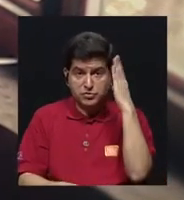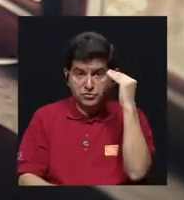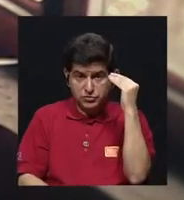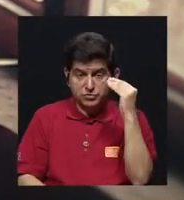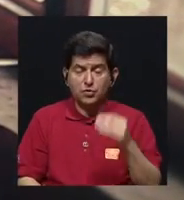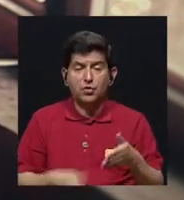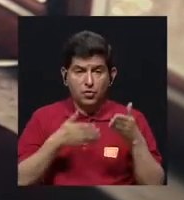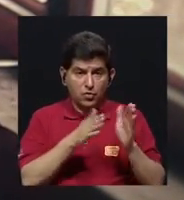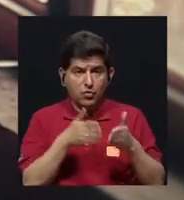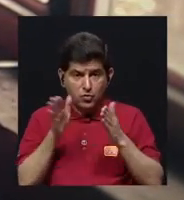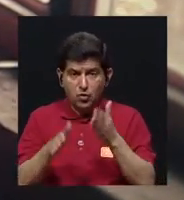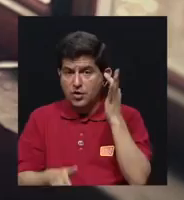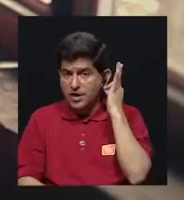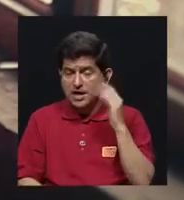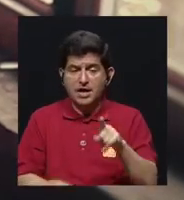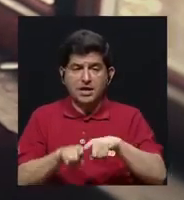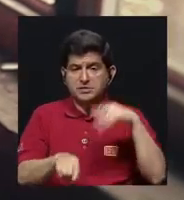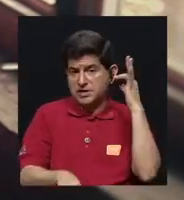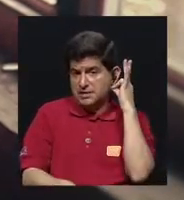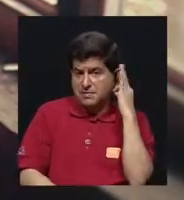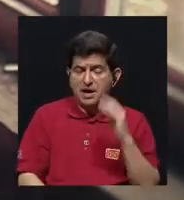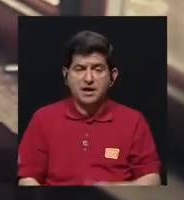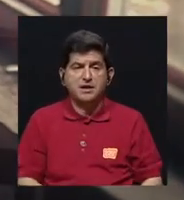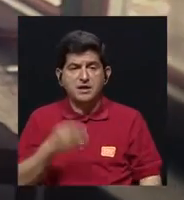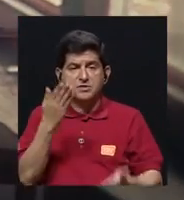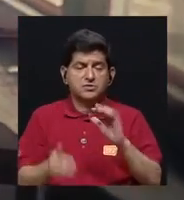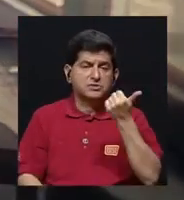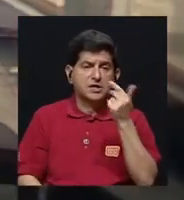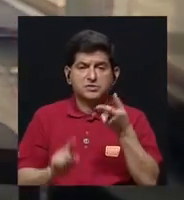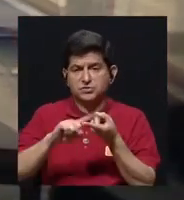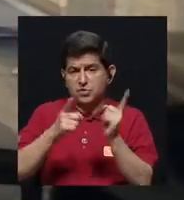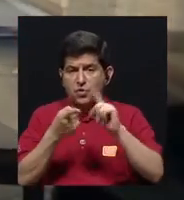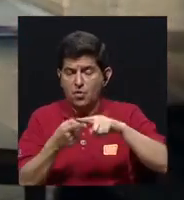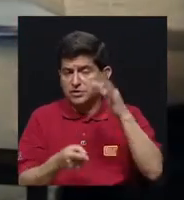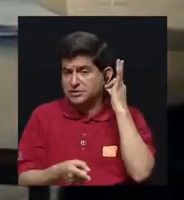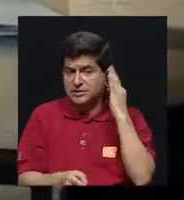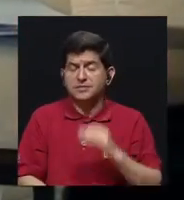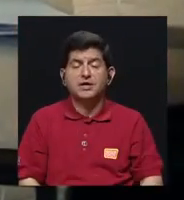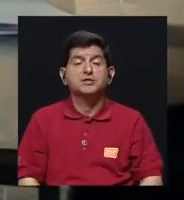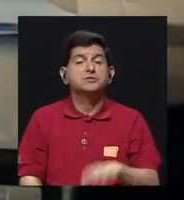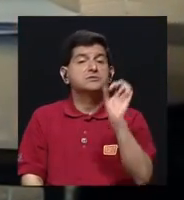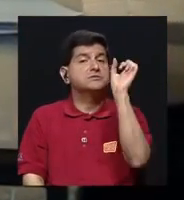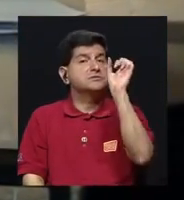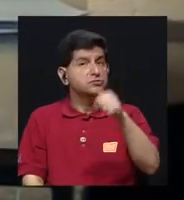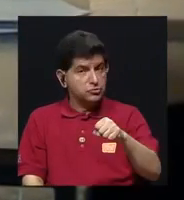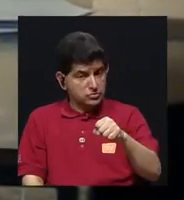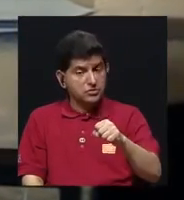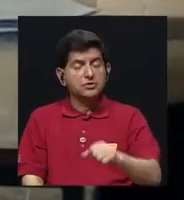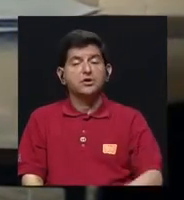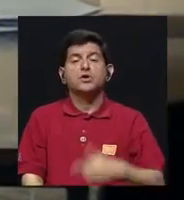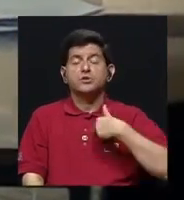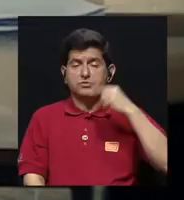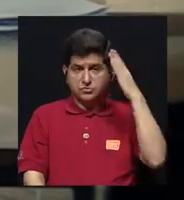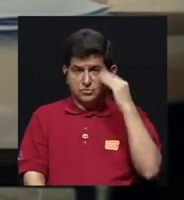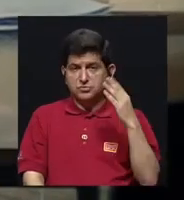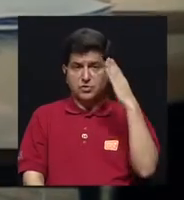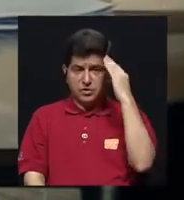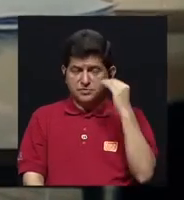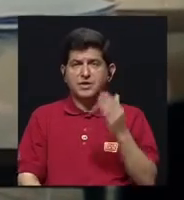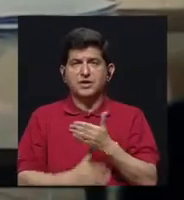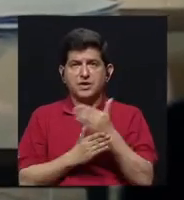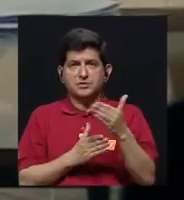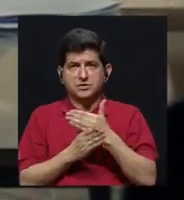experiencia con sus hijas o con hermanas o con algunas otras amigas? Sí, tuve la experiencia